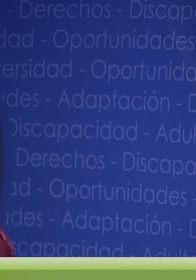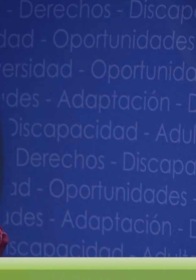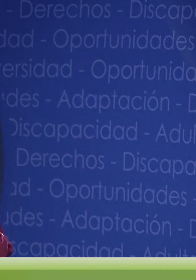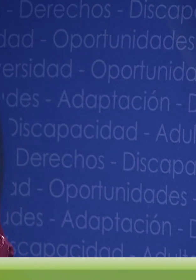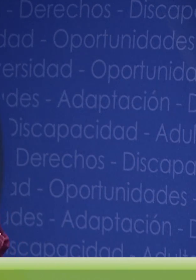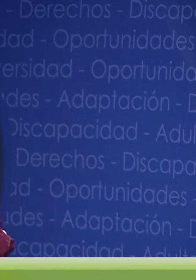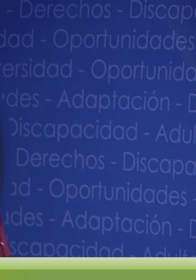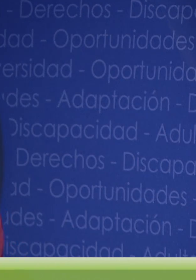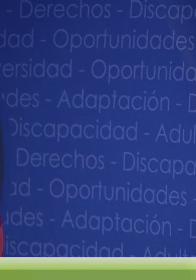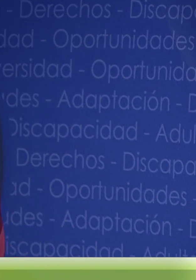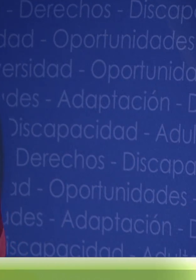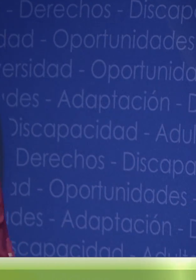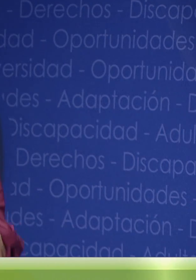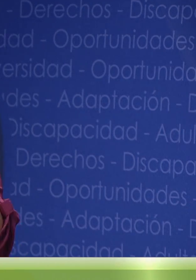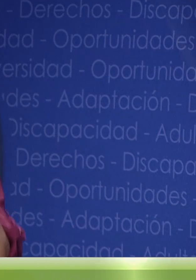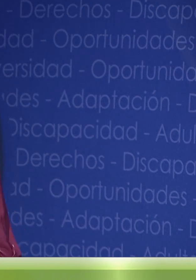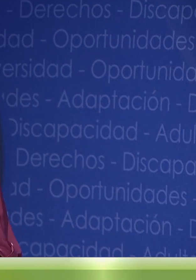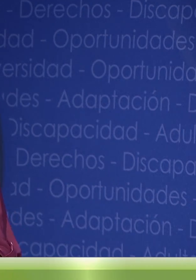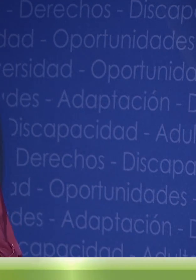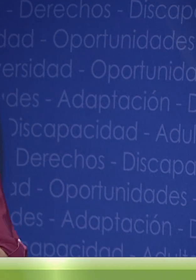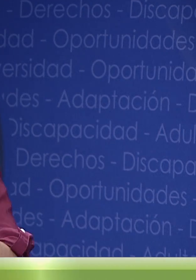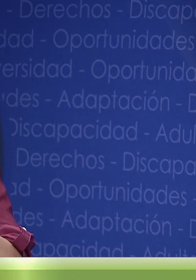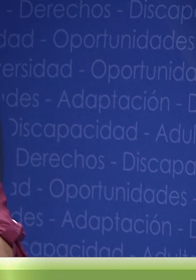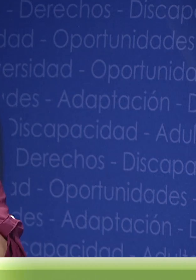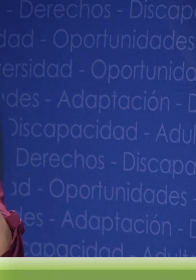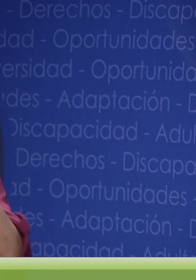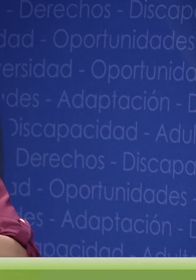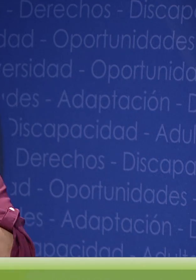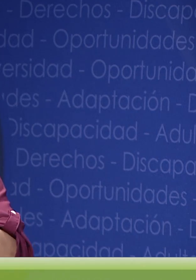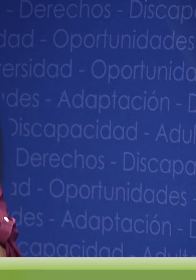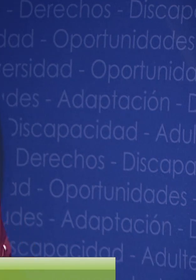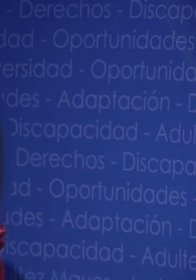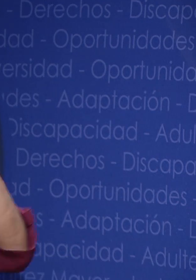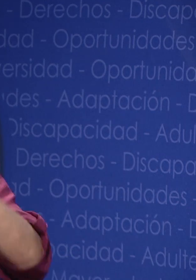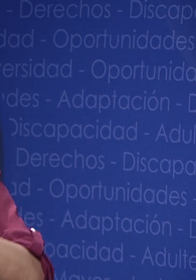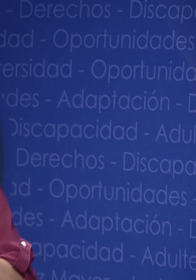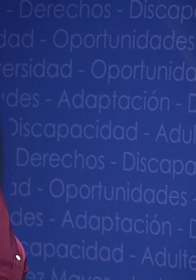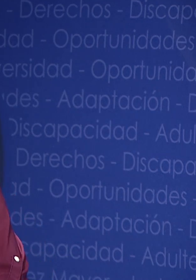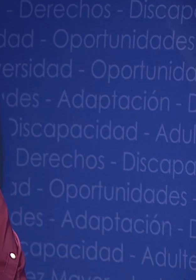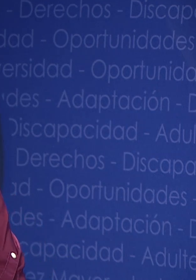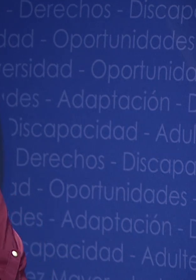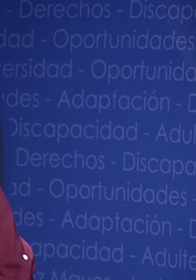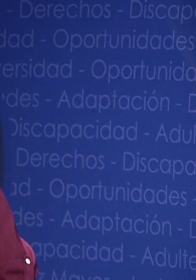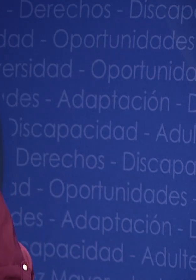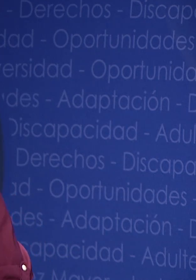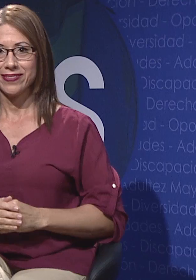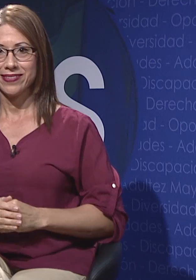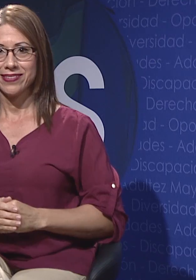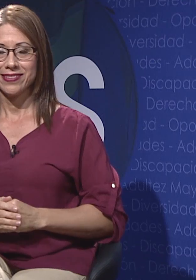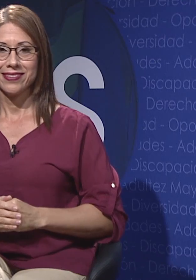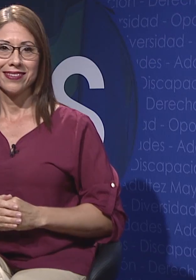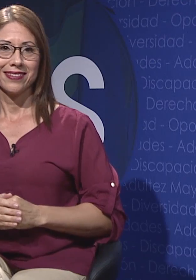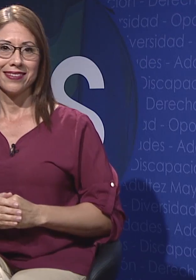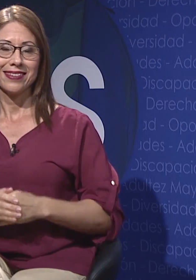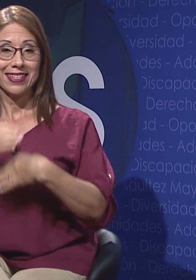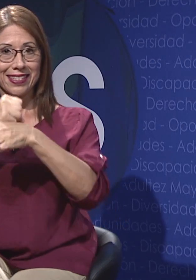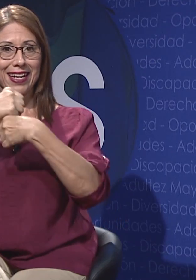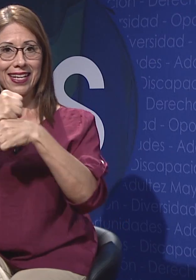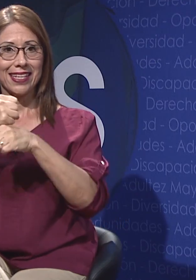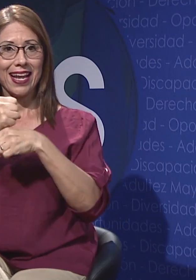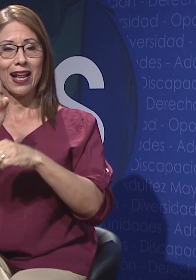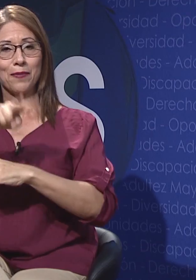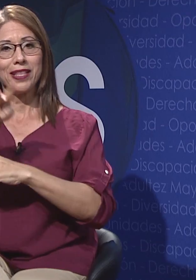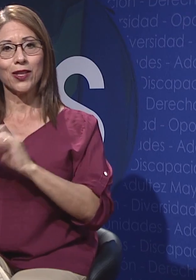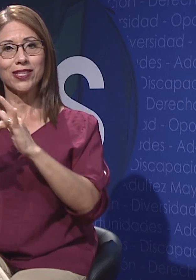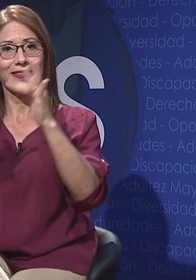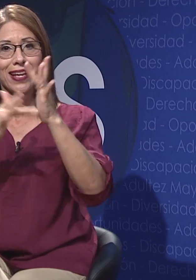Está dirigido a familiares, docentes y demás profesionales que trabajan con el tema del autismo. Se realizará el